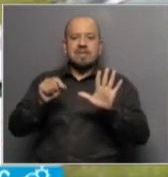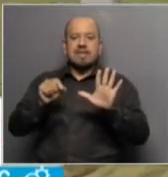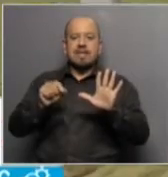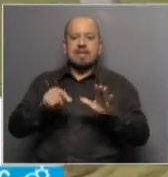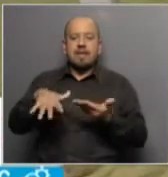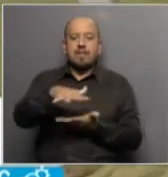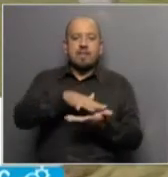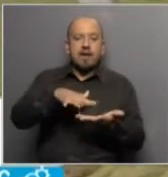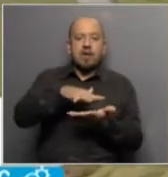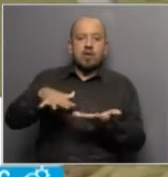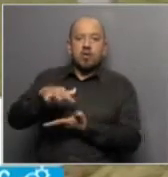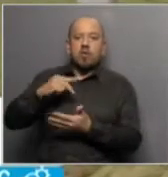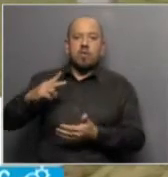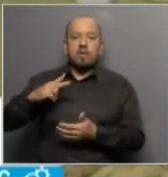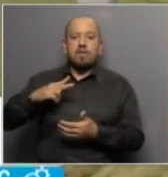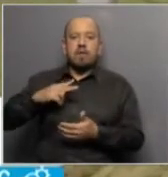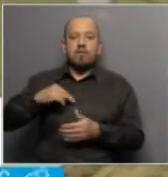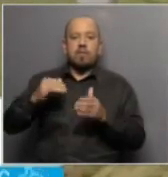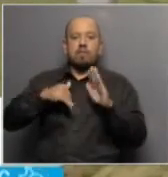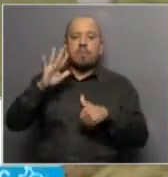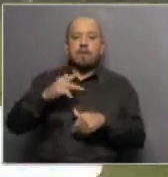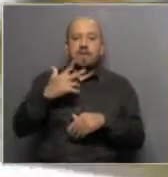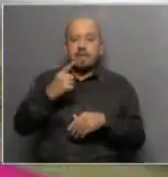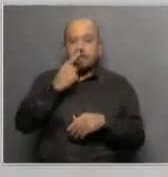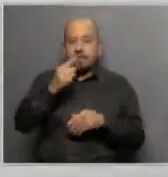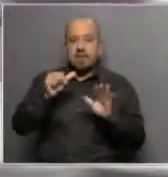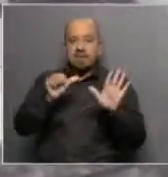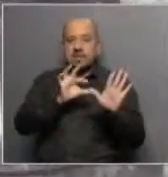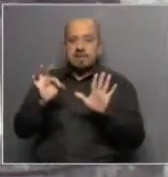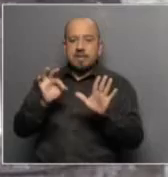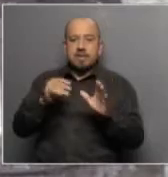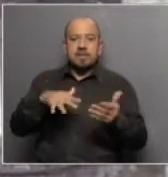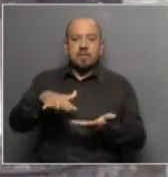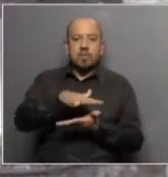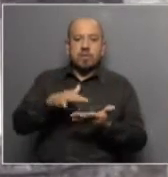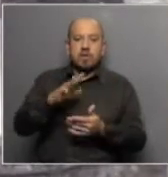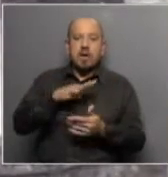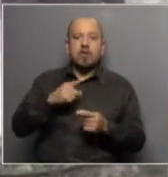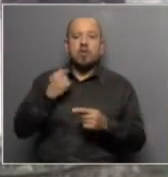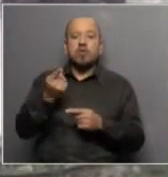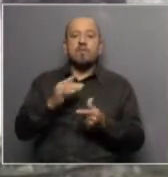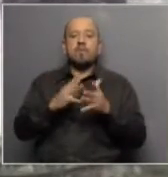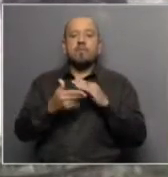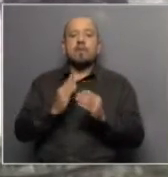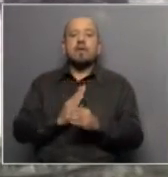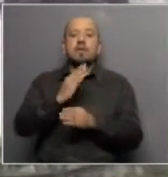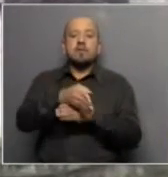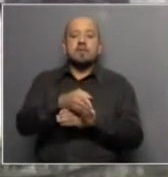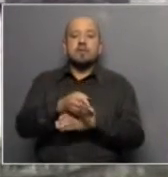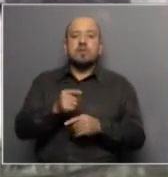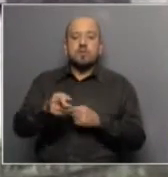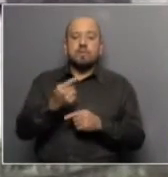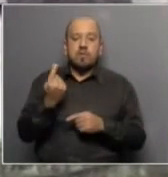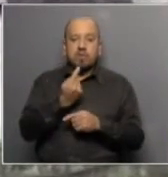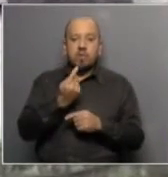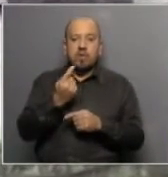privados en una superficie de más de 3.600 hectáreas. Existen otras formas de acceso, que se basan en lo colectivo frente a lo